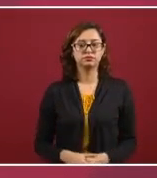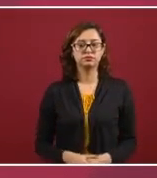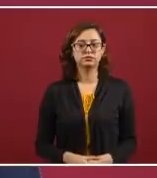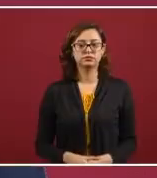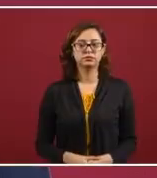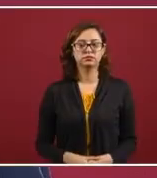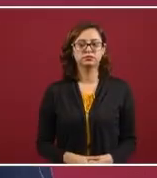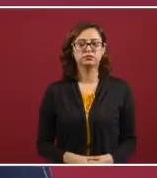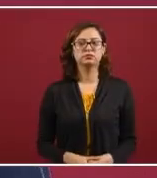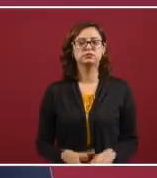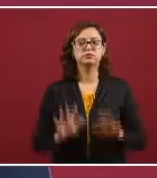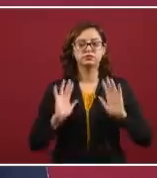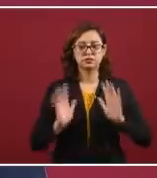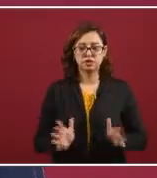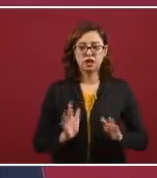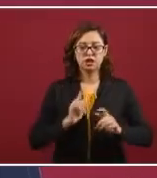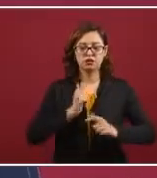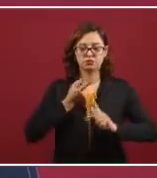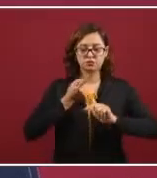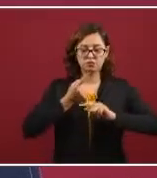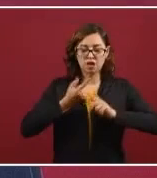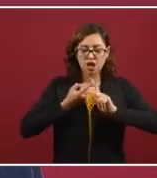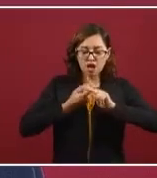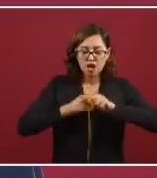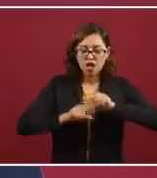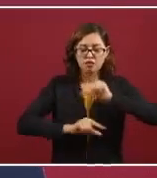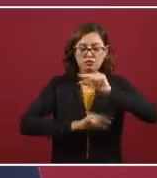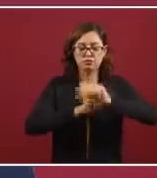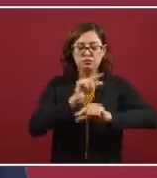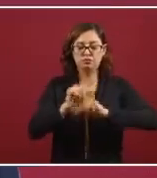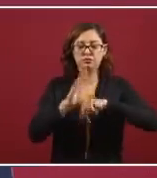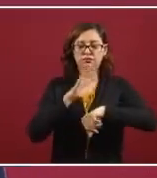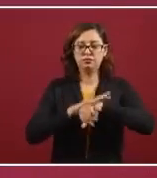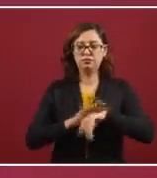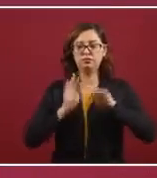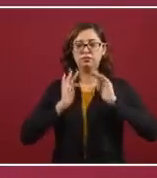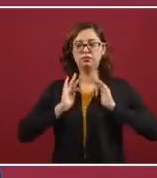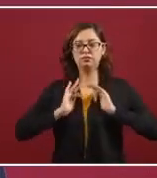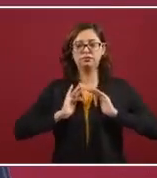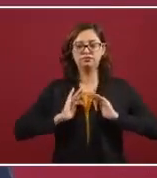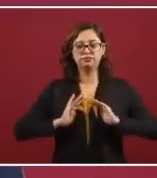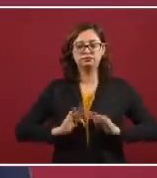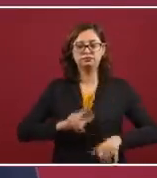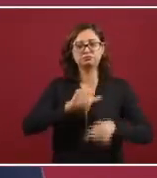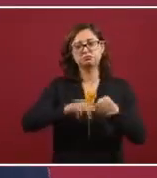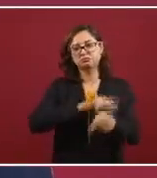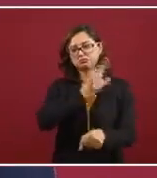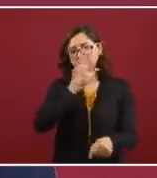Se empezó a normalizar desde el viernes,